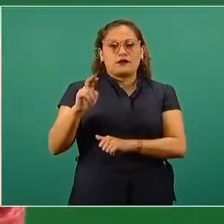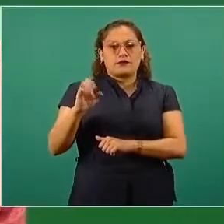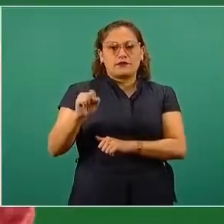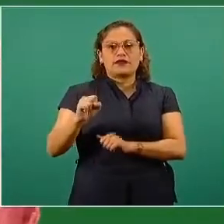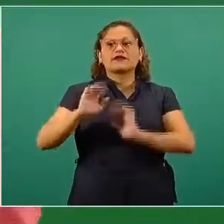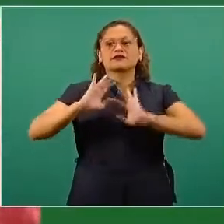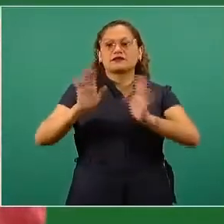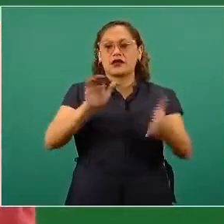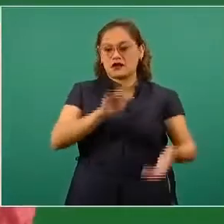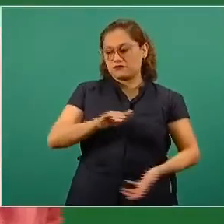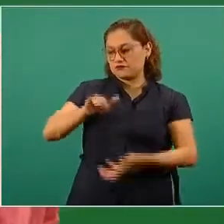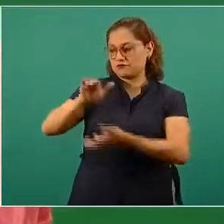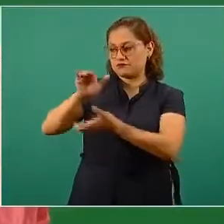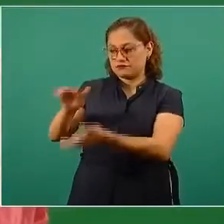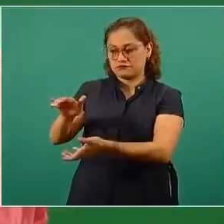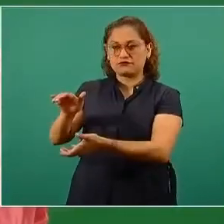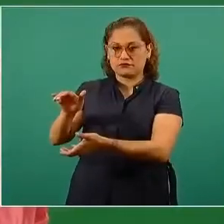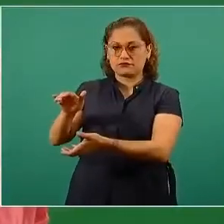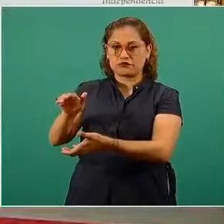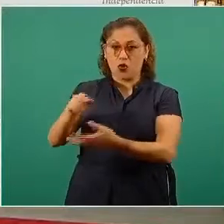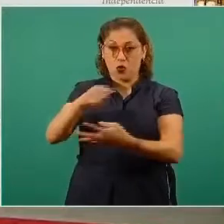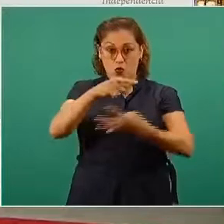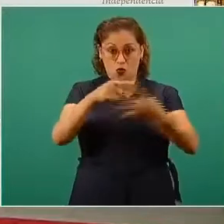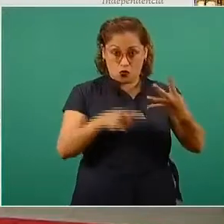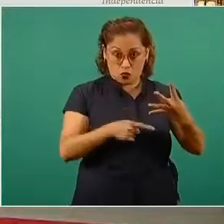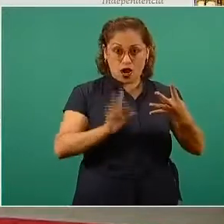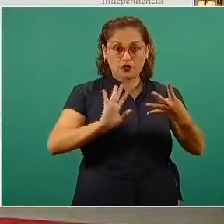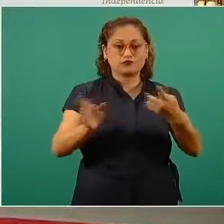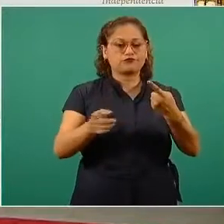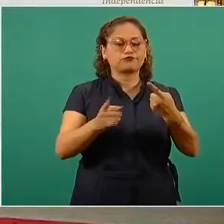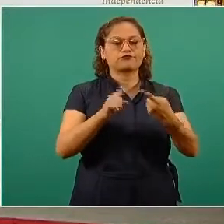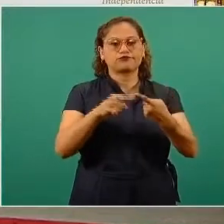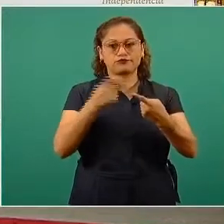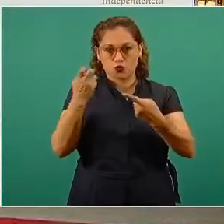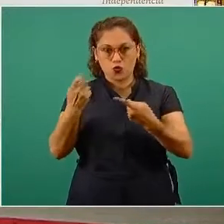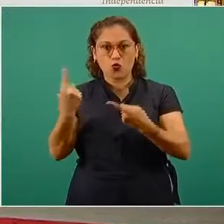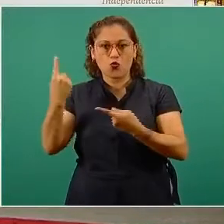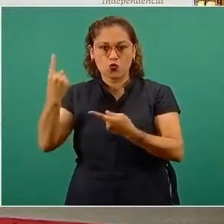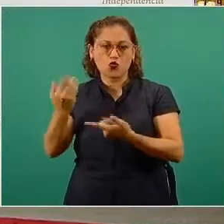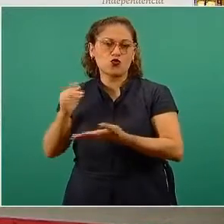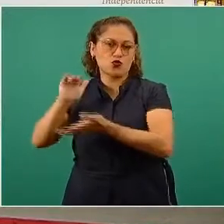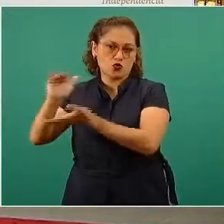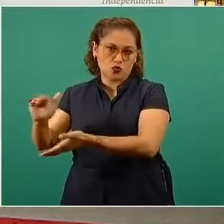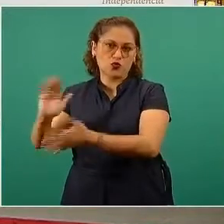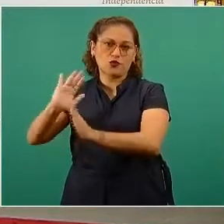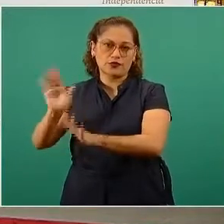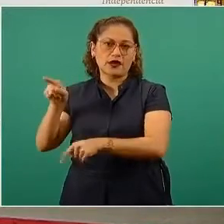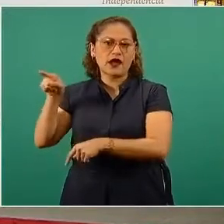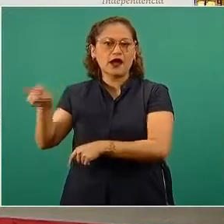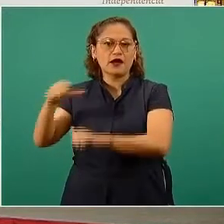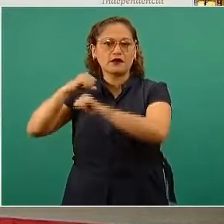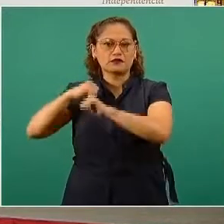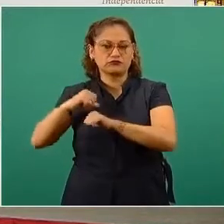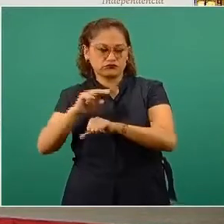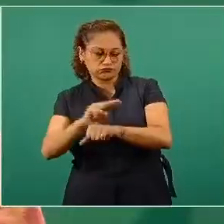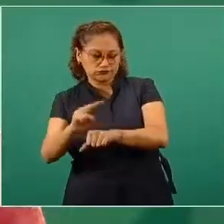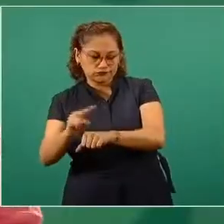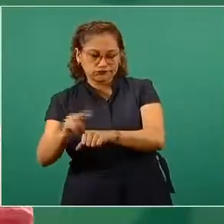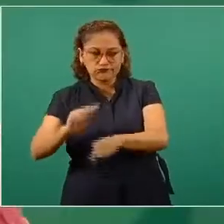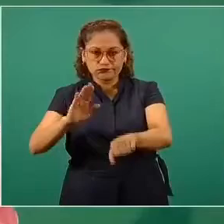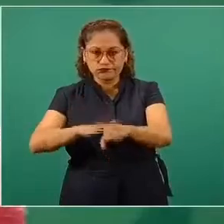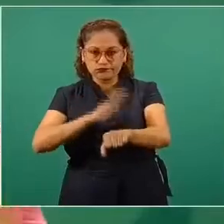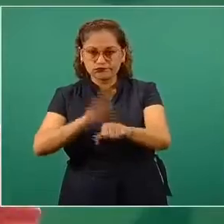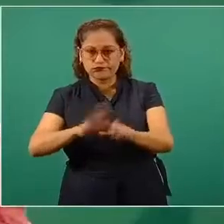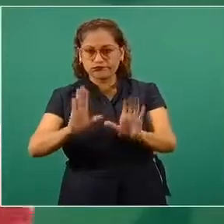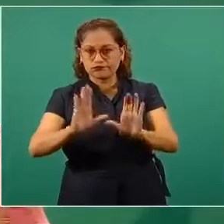4 lotes que se esperaba ya entrar al último elemento del proceso, ahora de la verificación sanitaria,